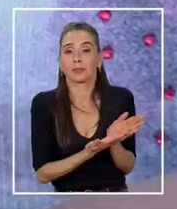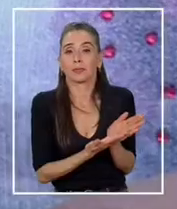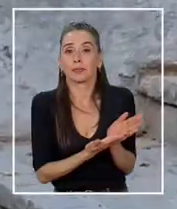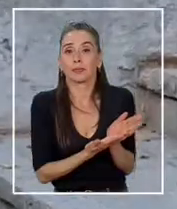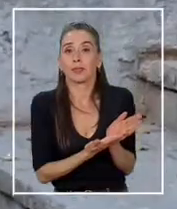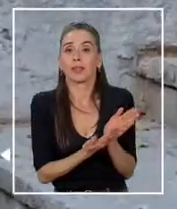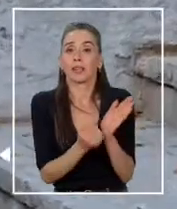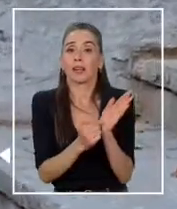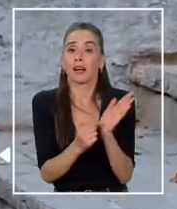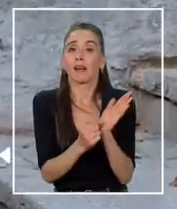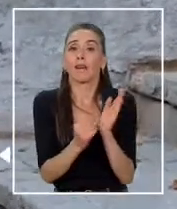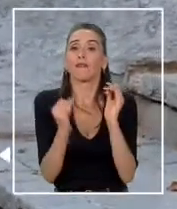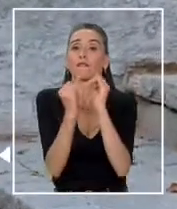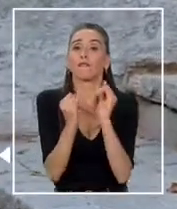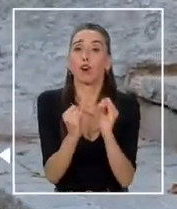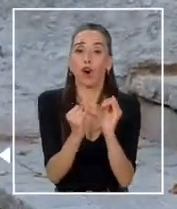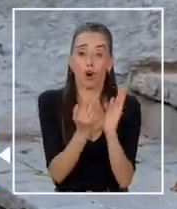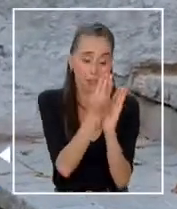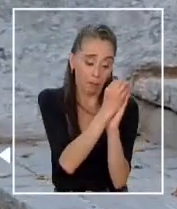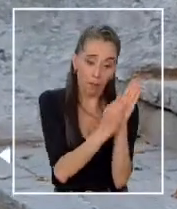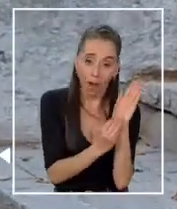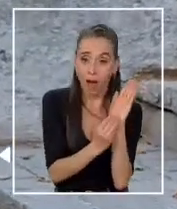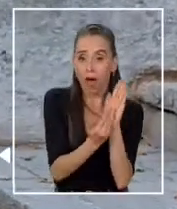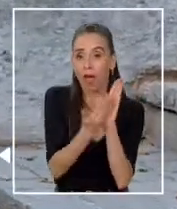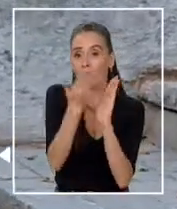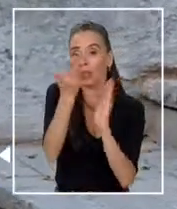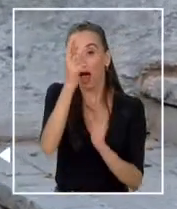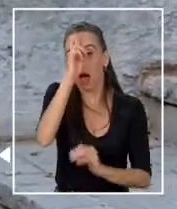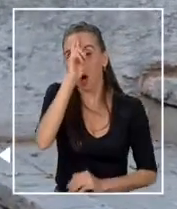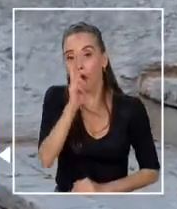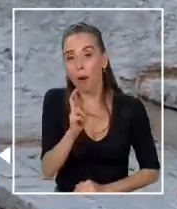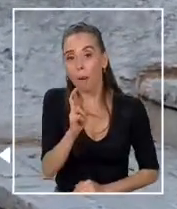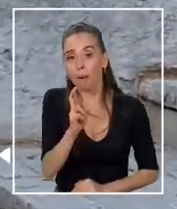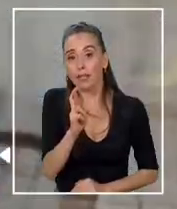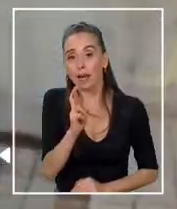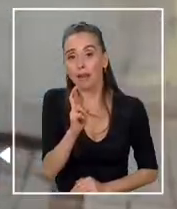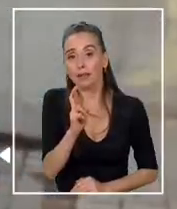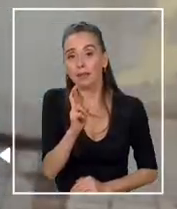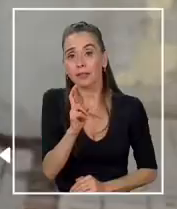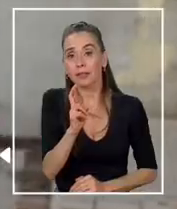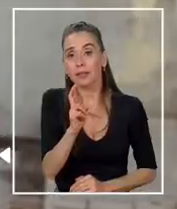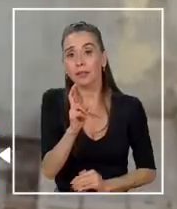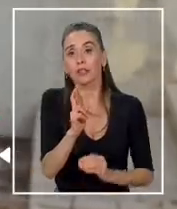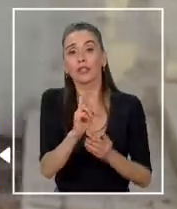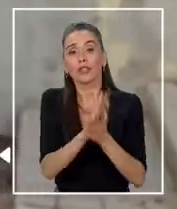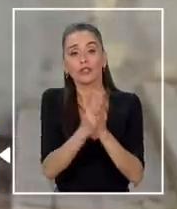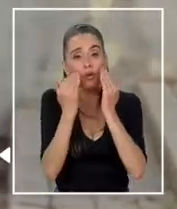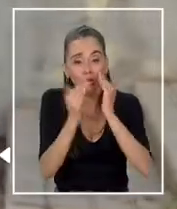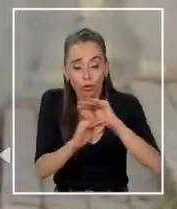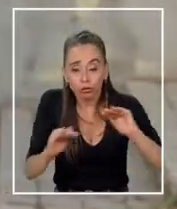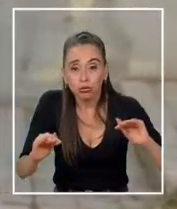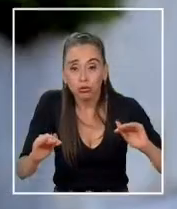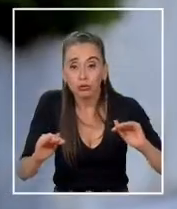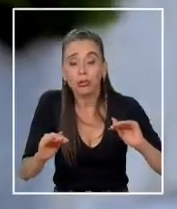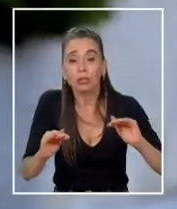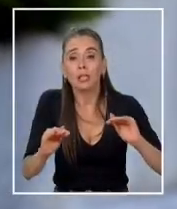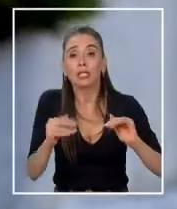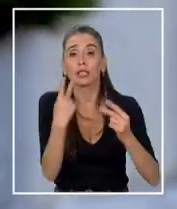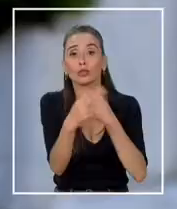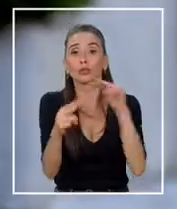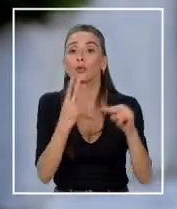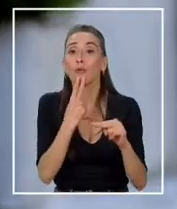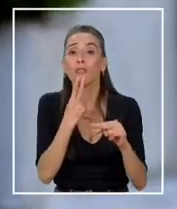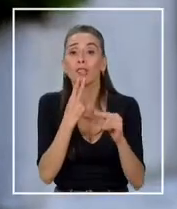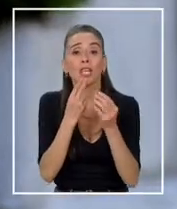Y es la forma de homenajear en el fondo a todas estas criaturas que sí perdieron su